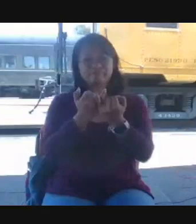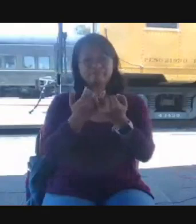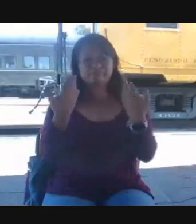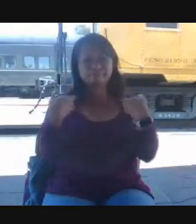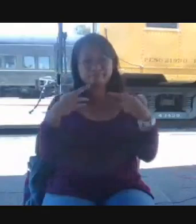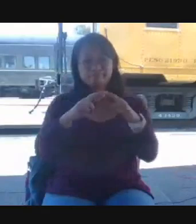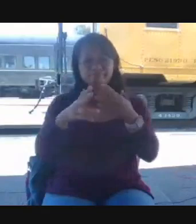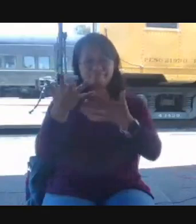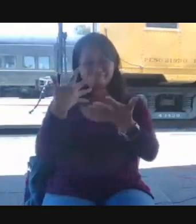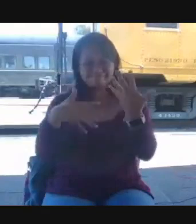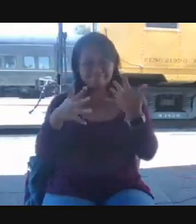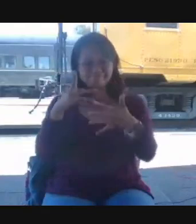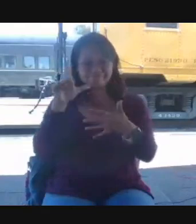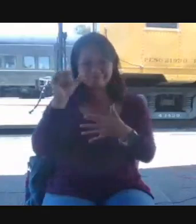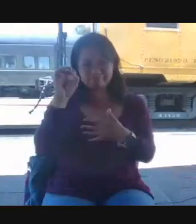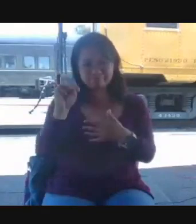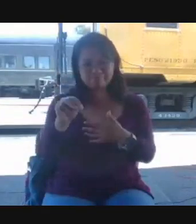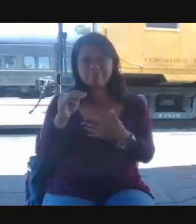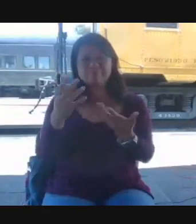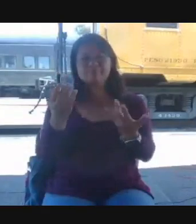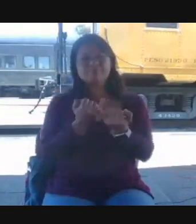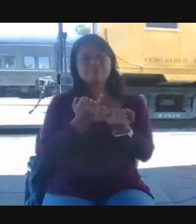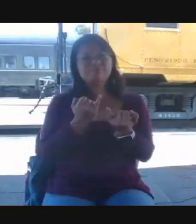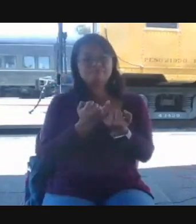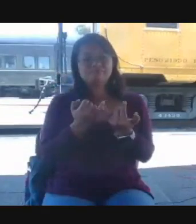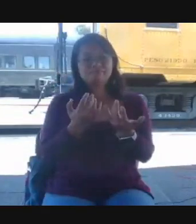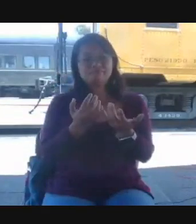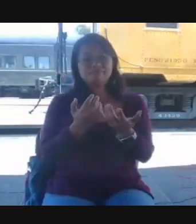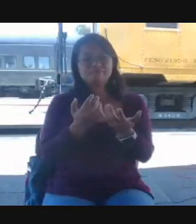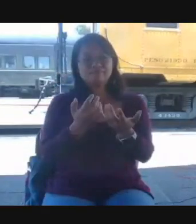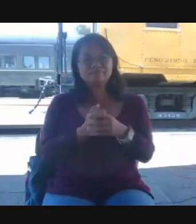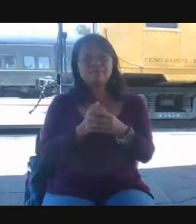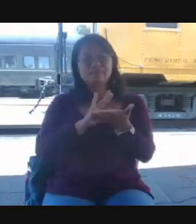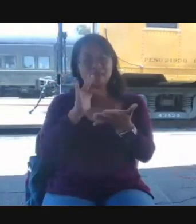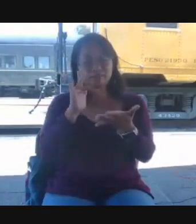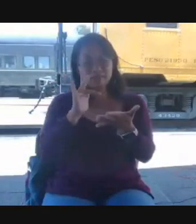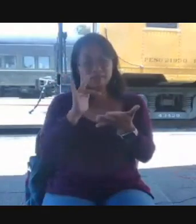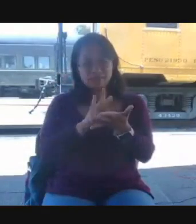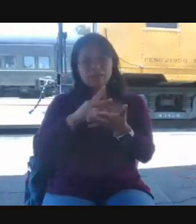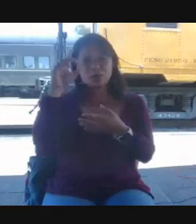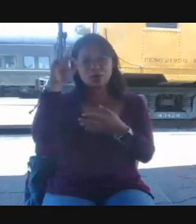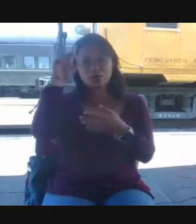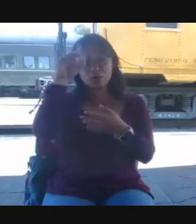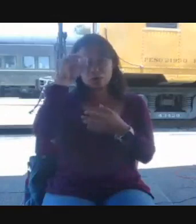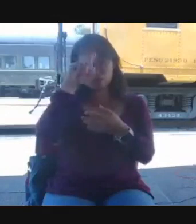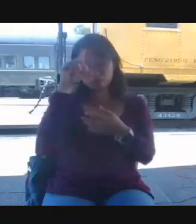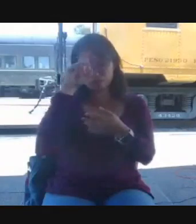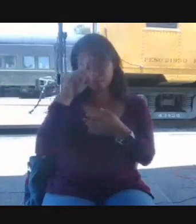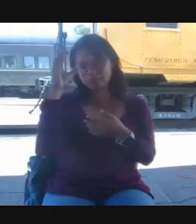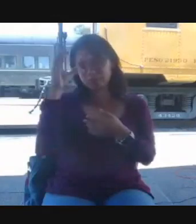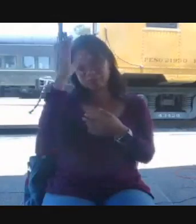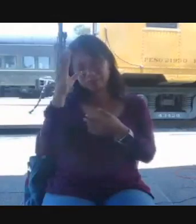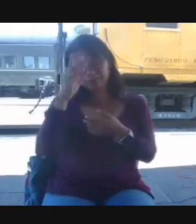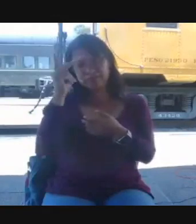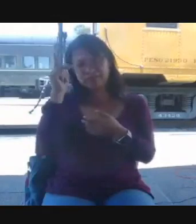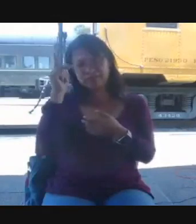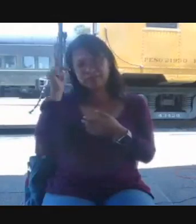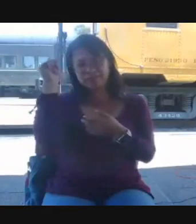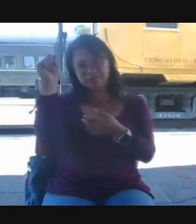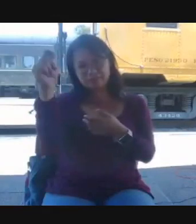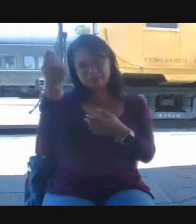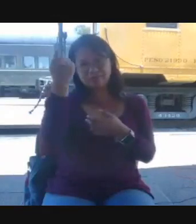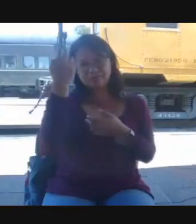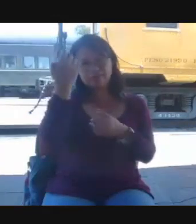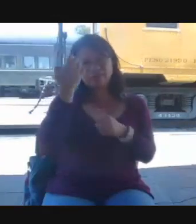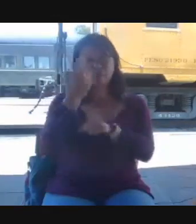maestra en lengua de señas. Estamos nuevamente, nuevamente agradecemos al Consejo de Ciencia y Tecnología del Estado de Puebla,